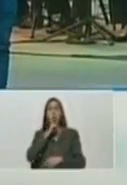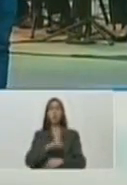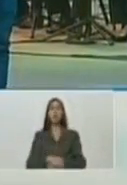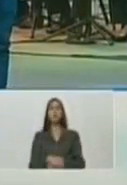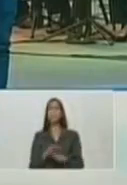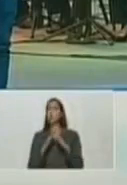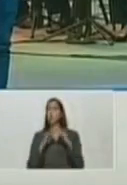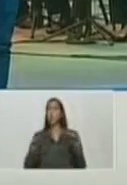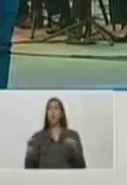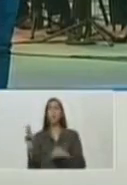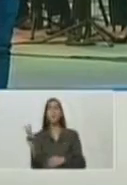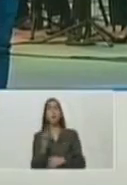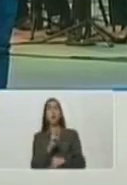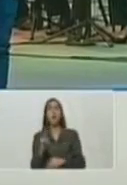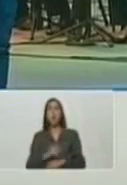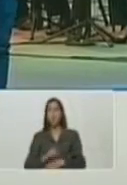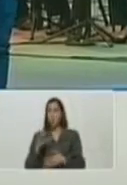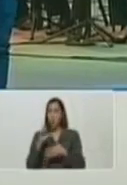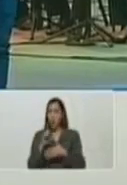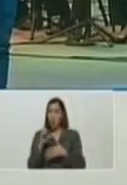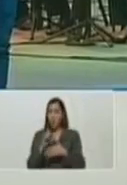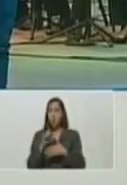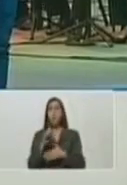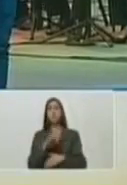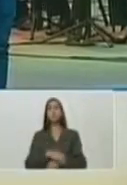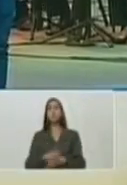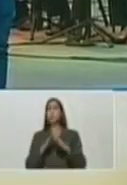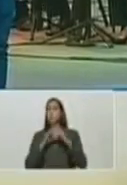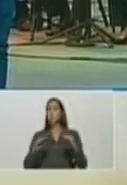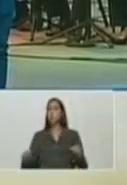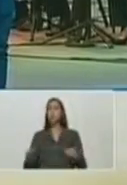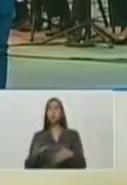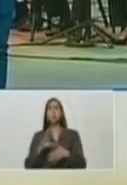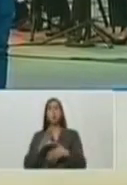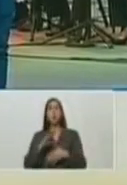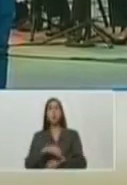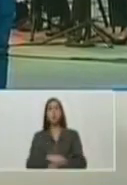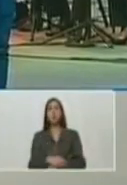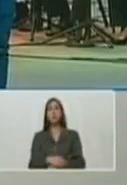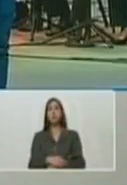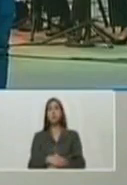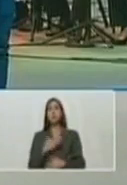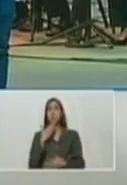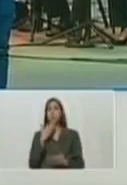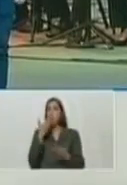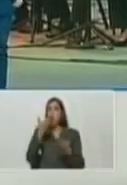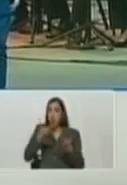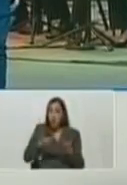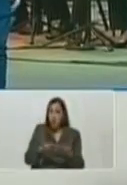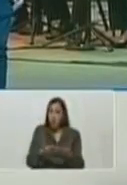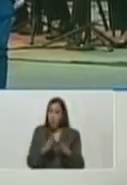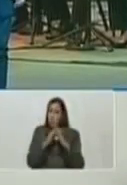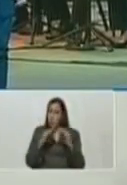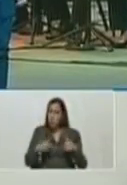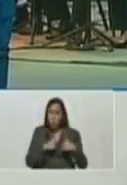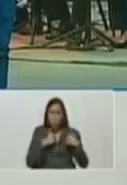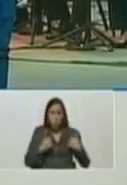toda Venezuela, de toda Latinoamérica, de todo el continente. Le agradezco de todo